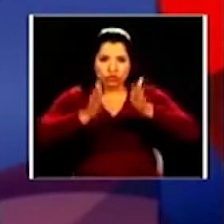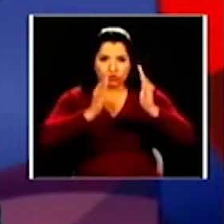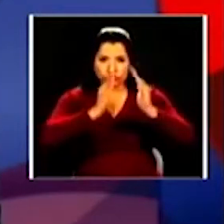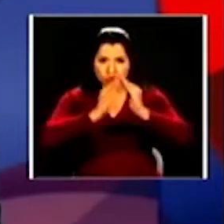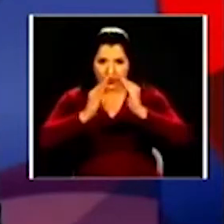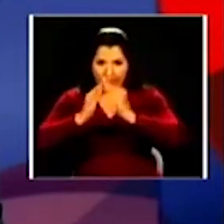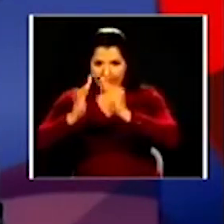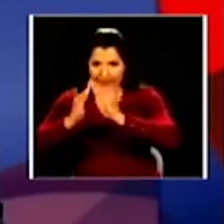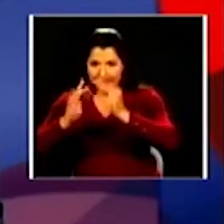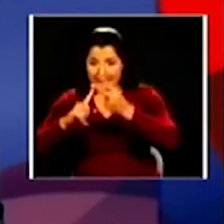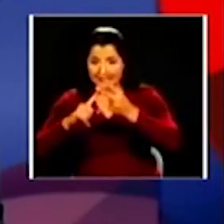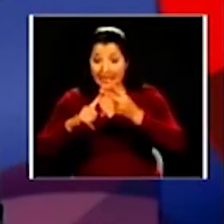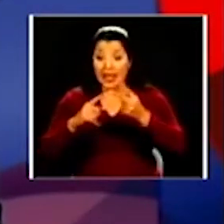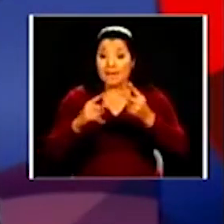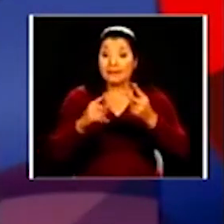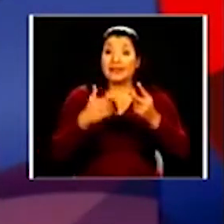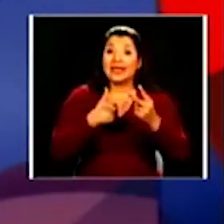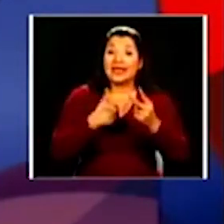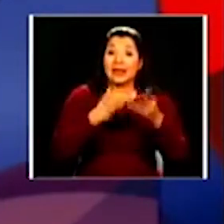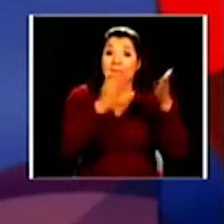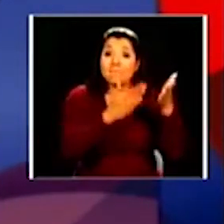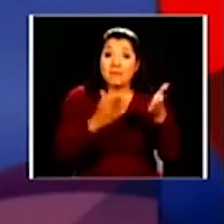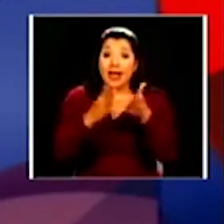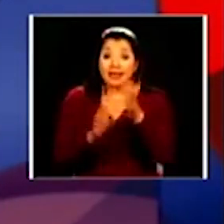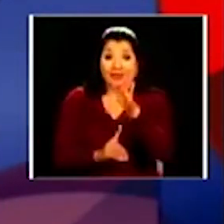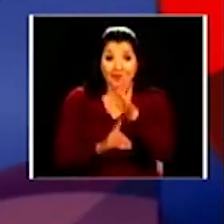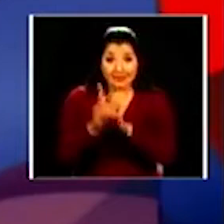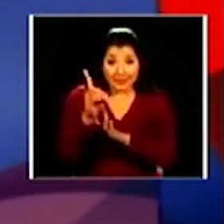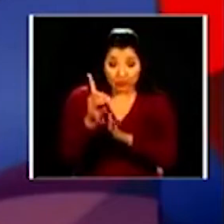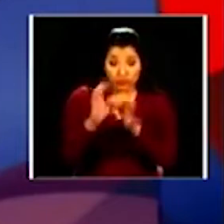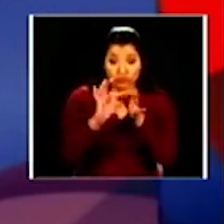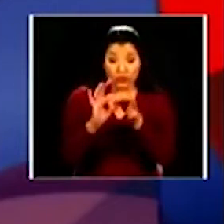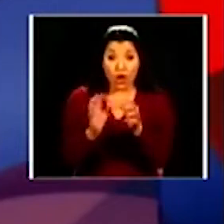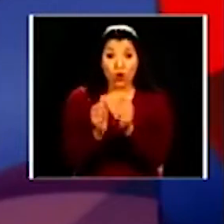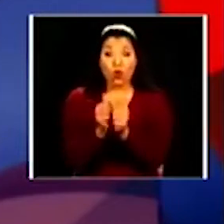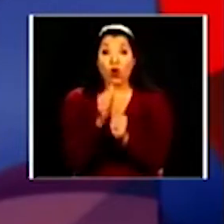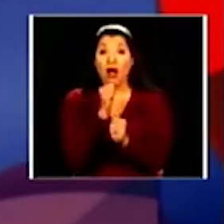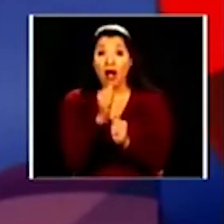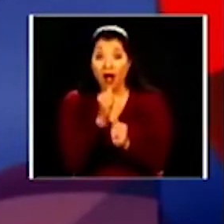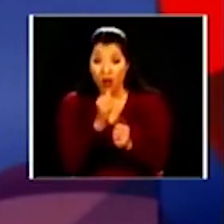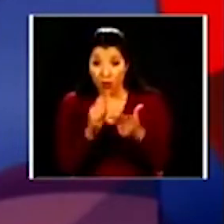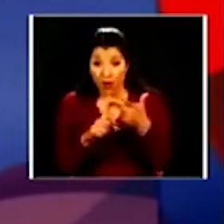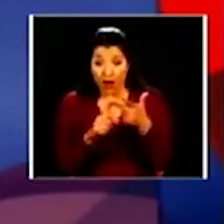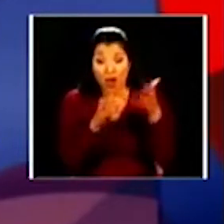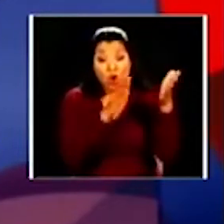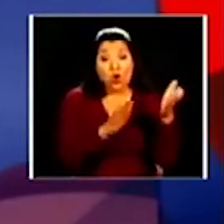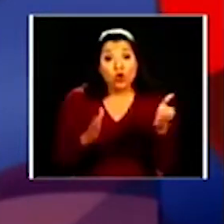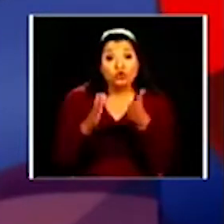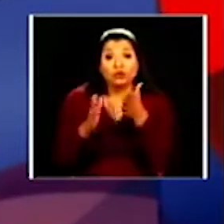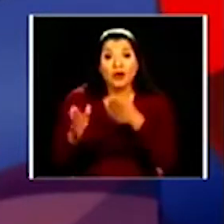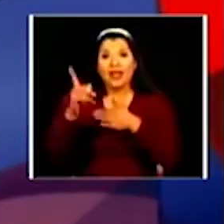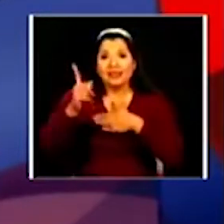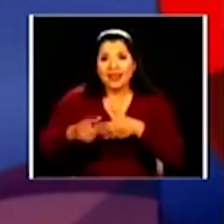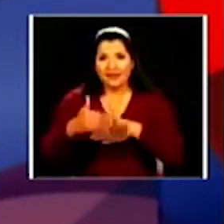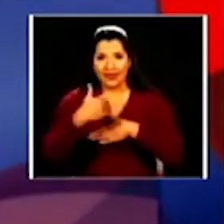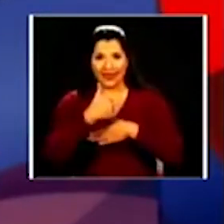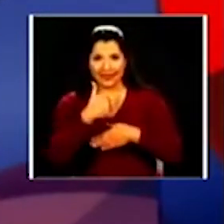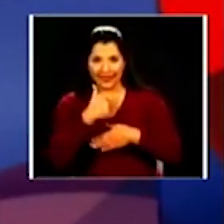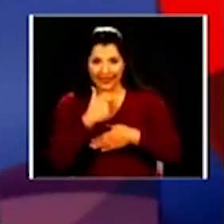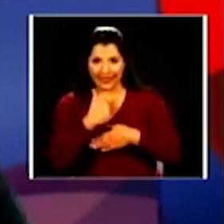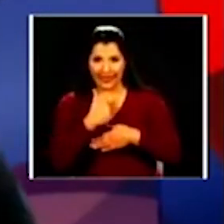de desarrollo, planes conjuntos en materia de agua. Los planes tienen que incorporar cosas como la densificación y el